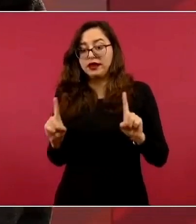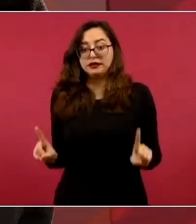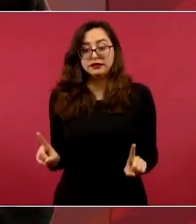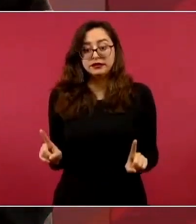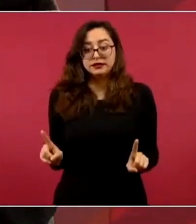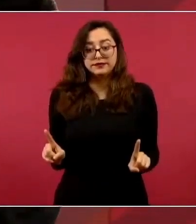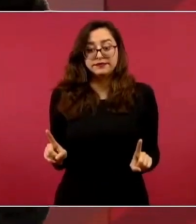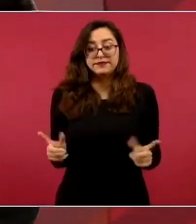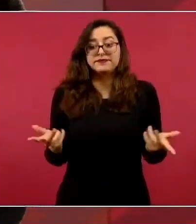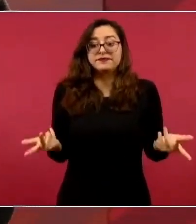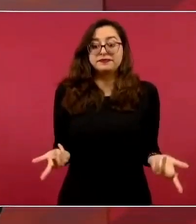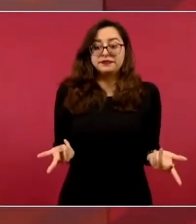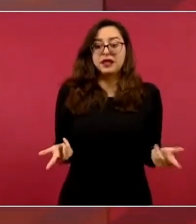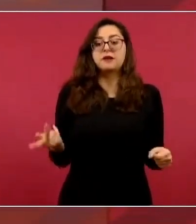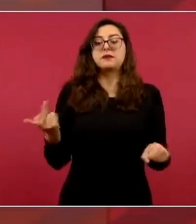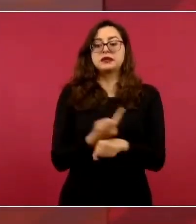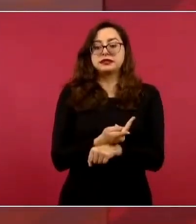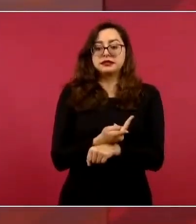pero